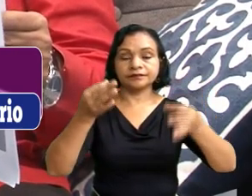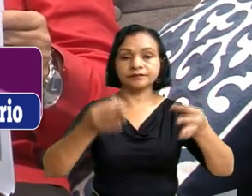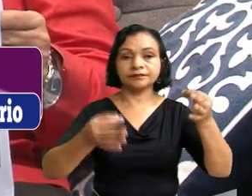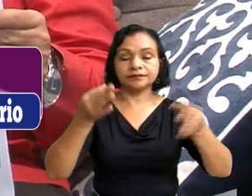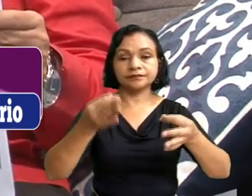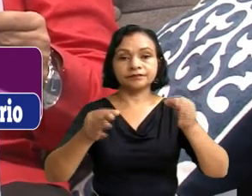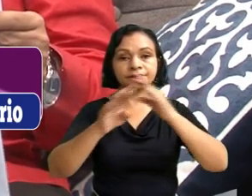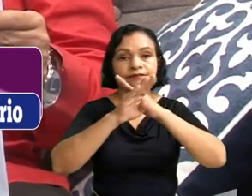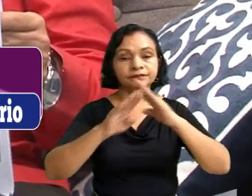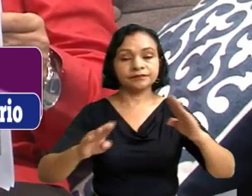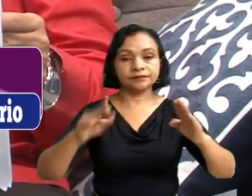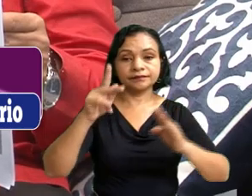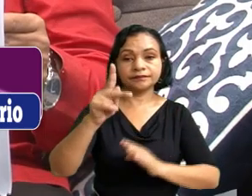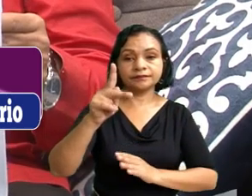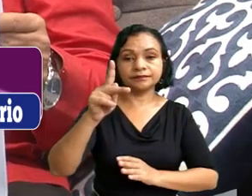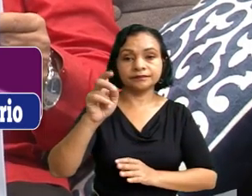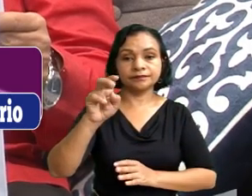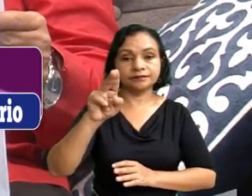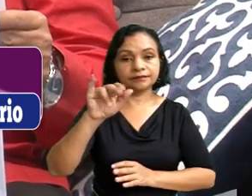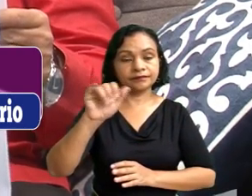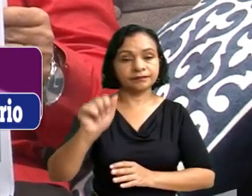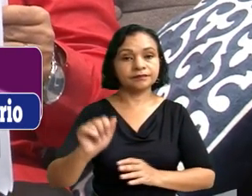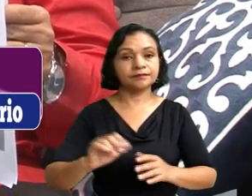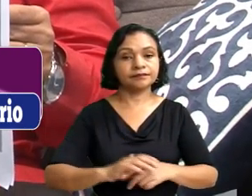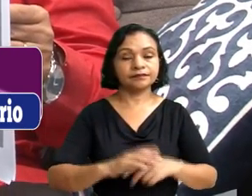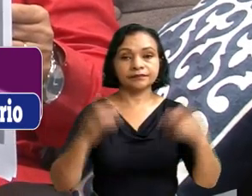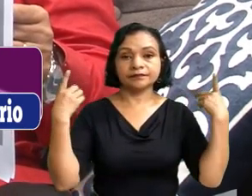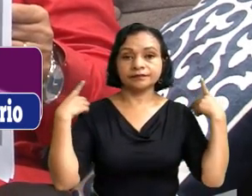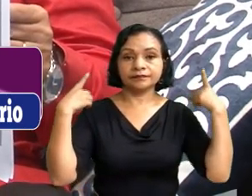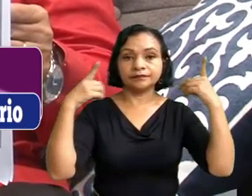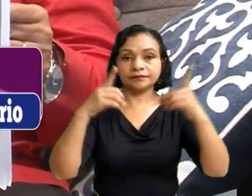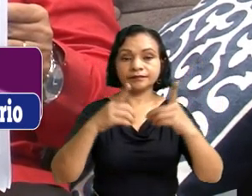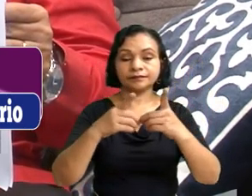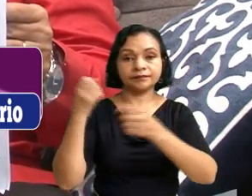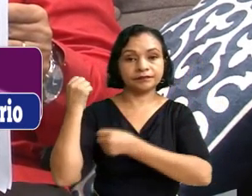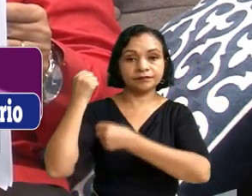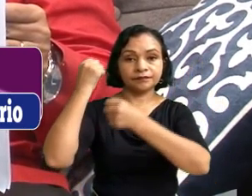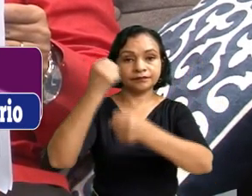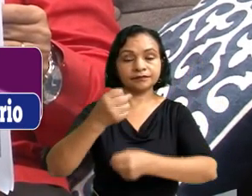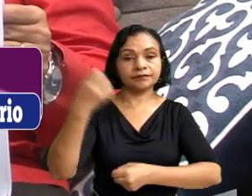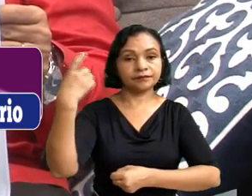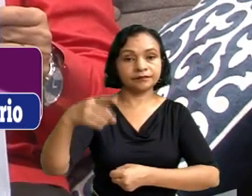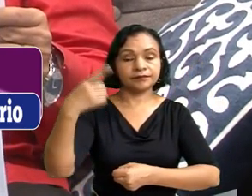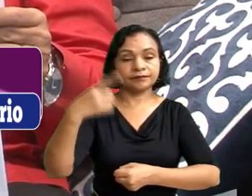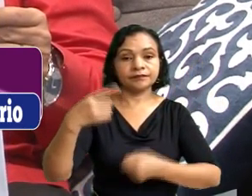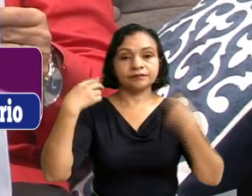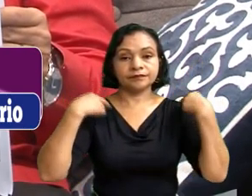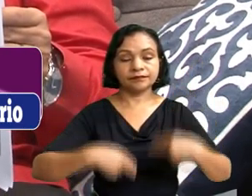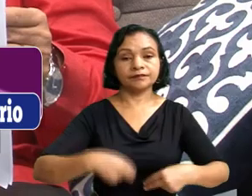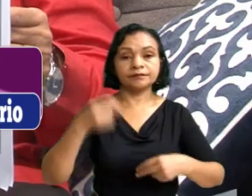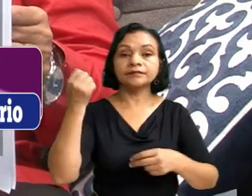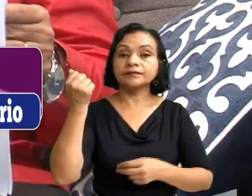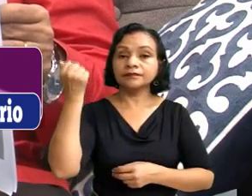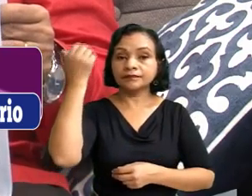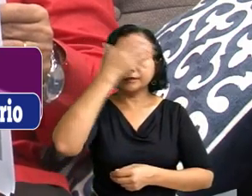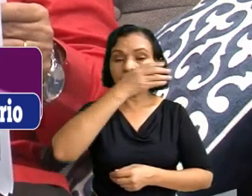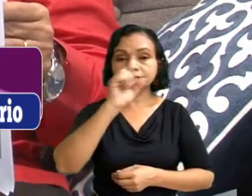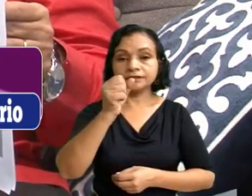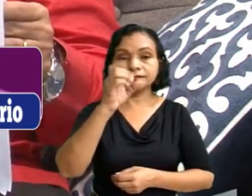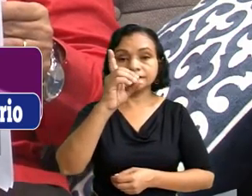reconciliación genia la directora de la fundación para estos humanos de sudáfrica el